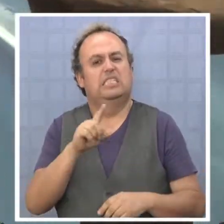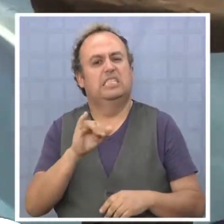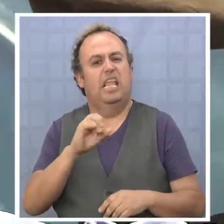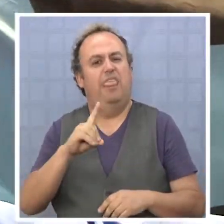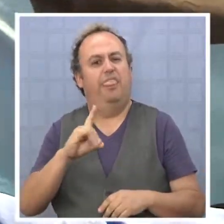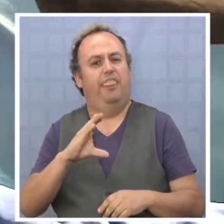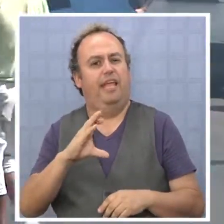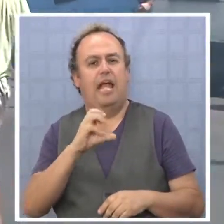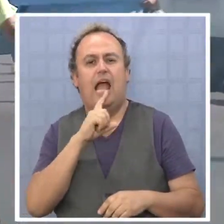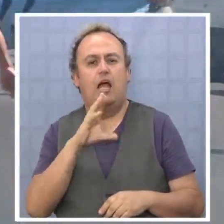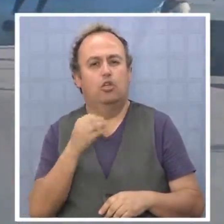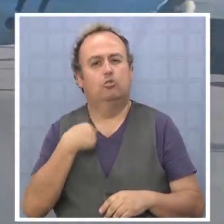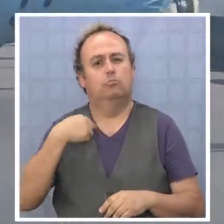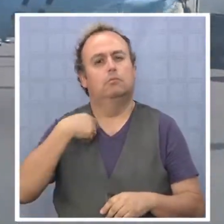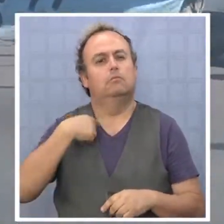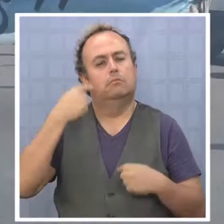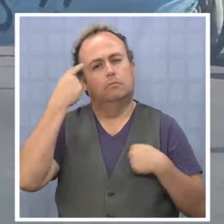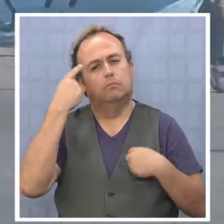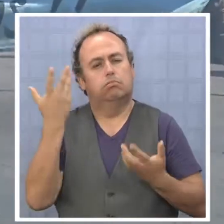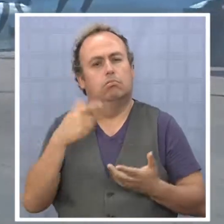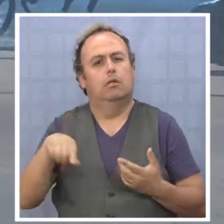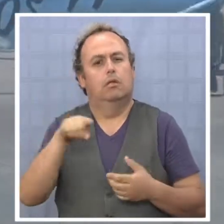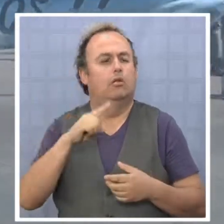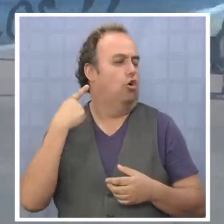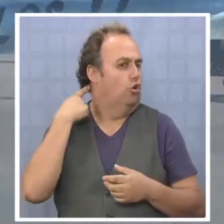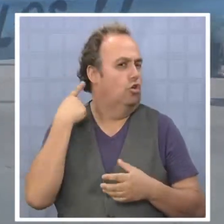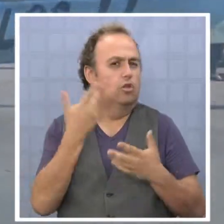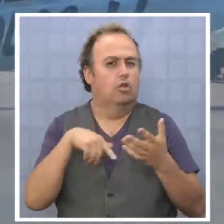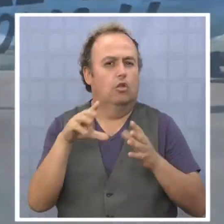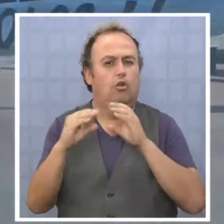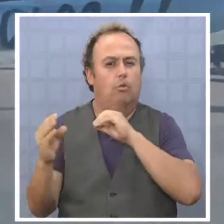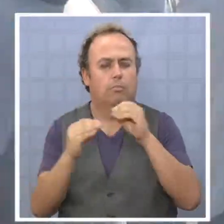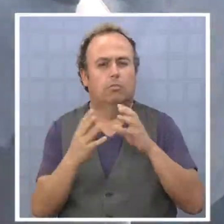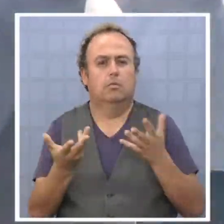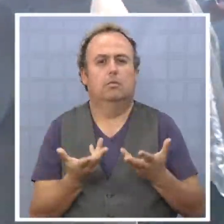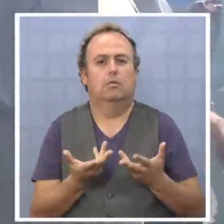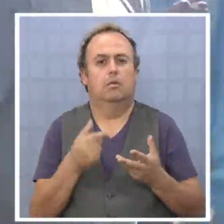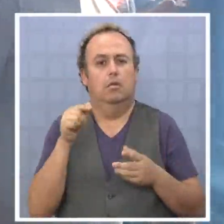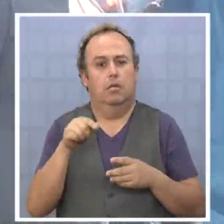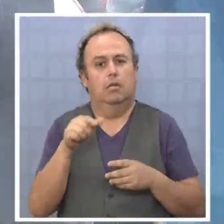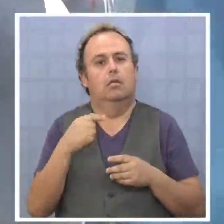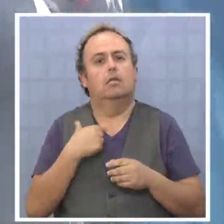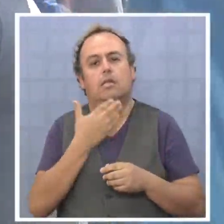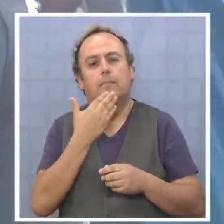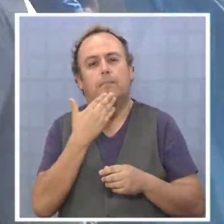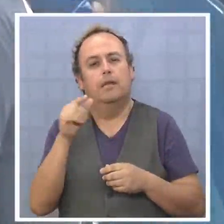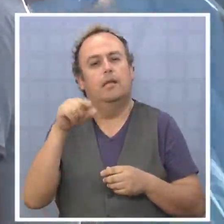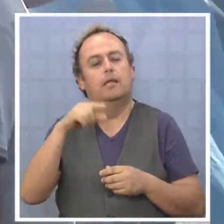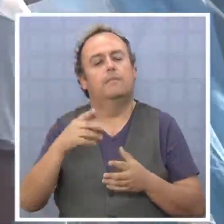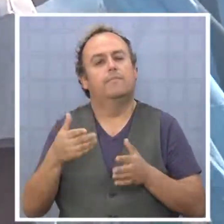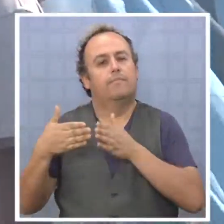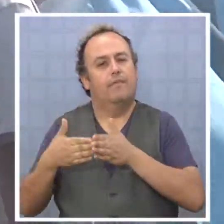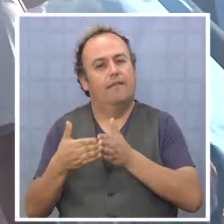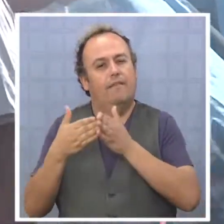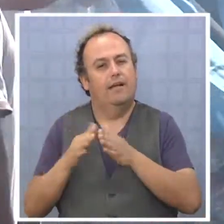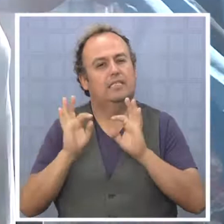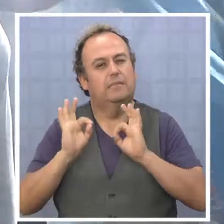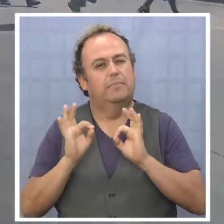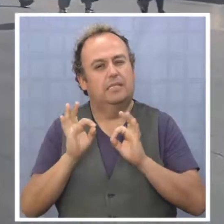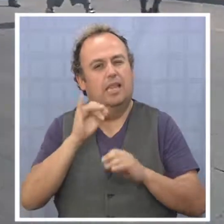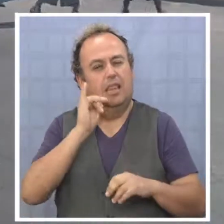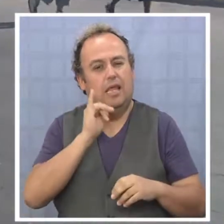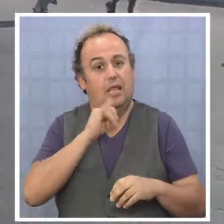con conciencia de clase y de lucha. En el mismo sector portuario, el sindicato de tripulantes de naves especiales de